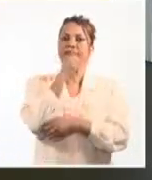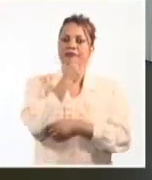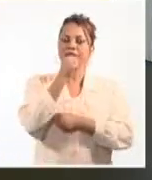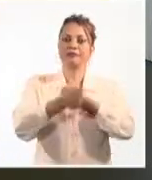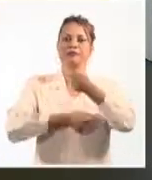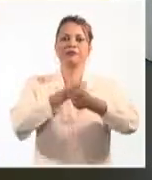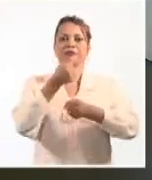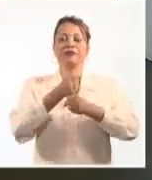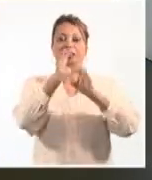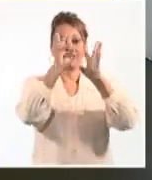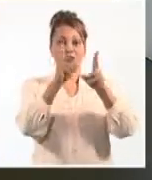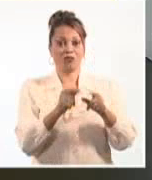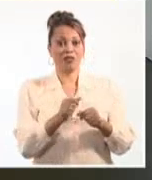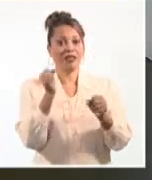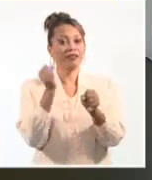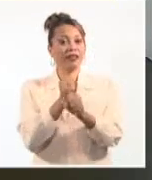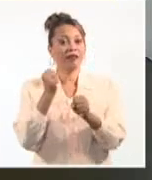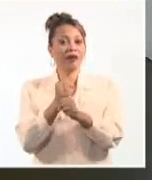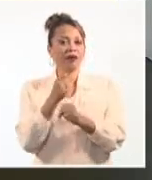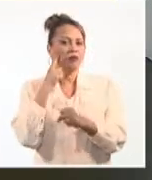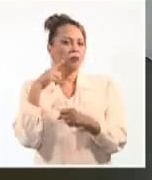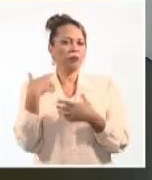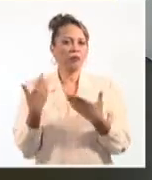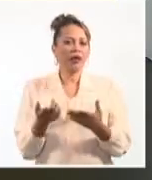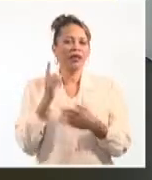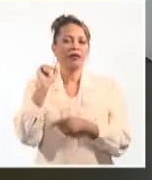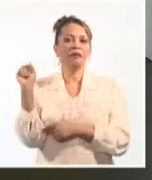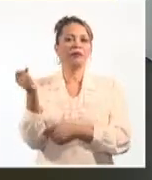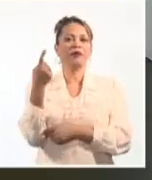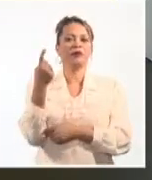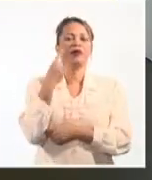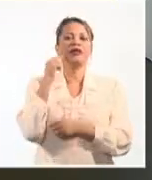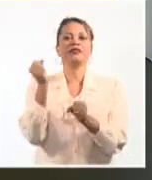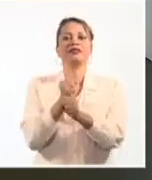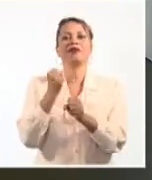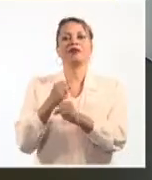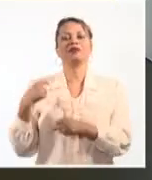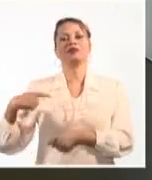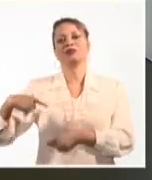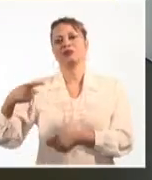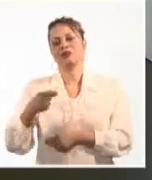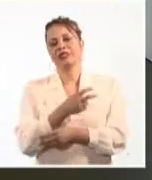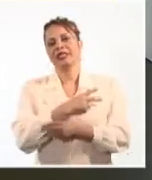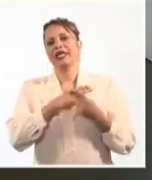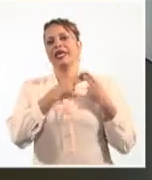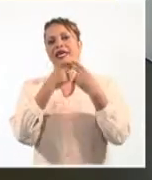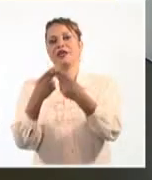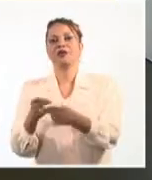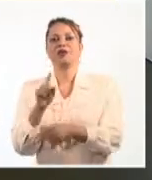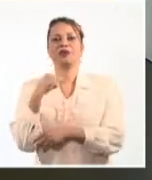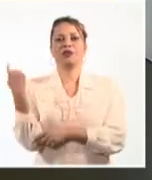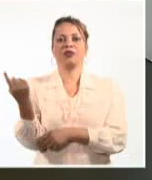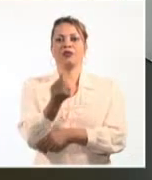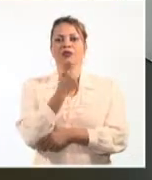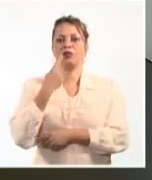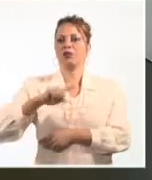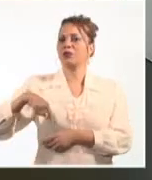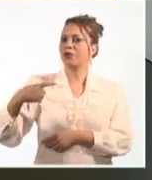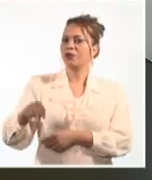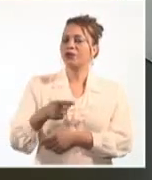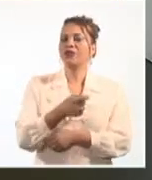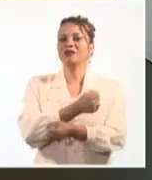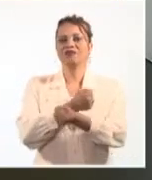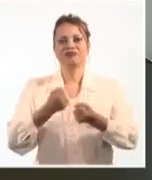resultados de esa obra se deben, en primer lugar, al trabajo abnegado y muchas veces heroico de ustedes, que cotidianamente se afanan